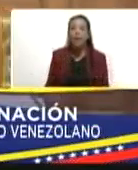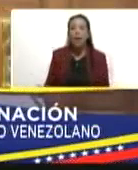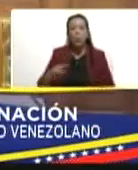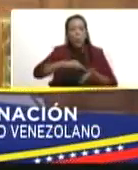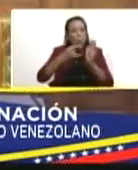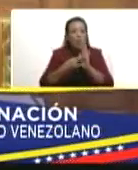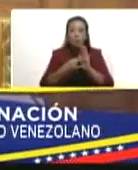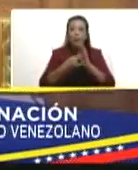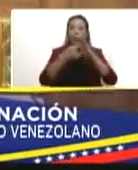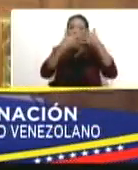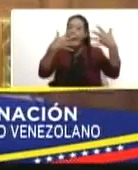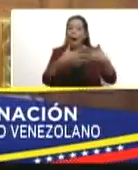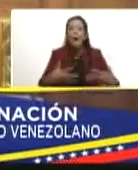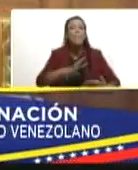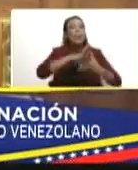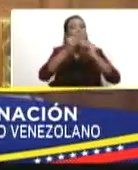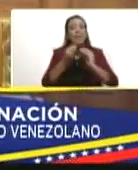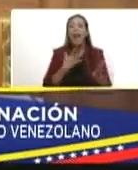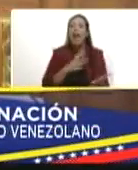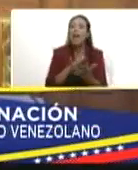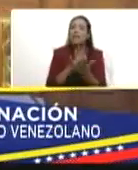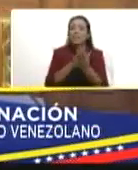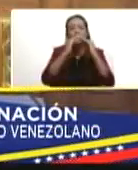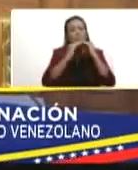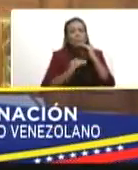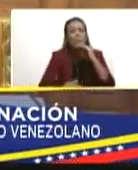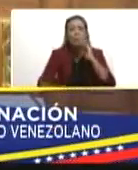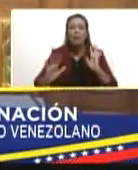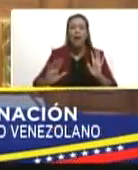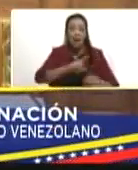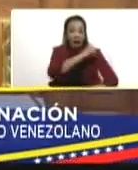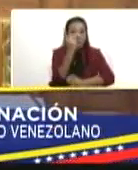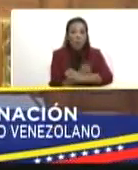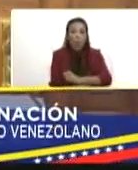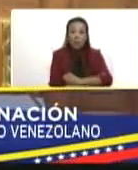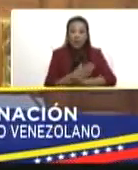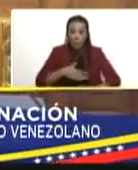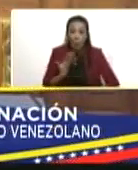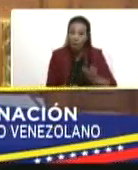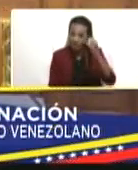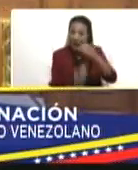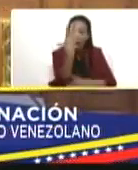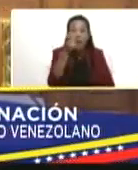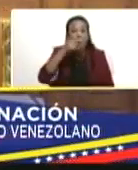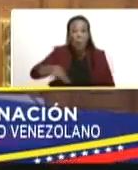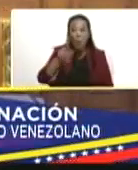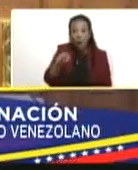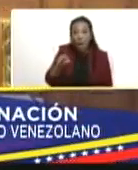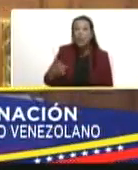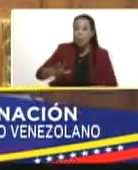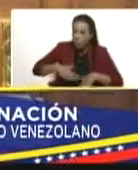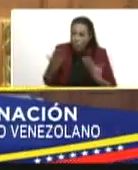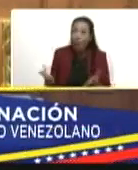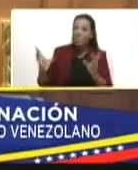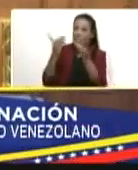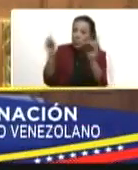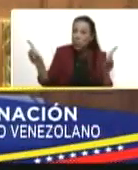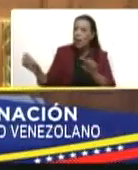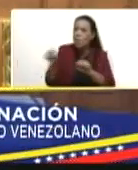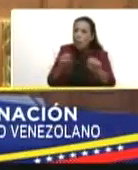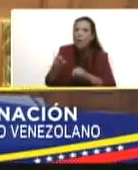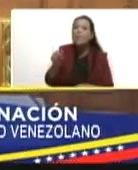concepto la armonía radical la fuerza que lo hace posible es el pueblo Y esa fuerza se